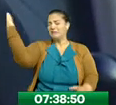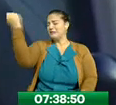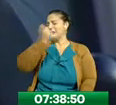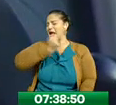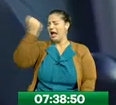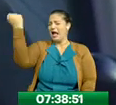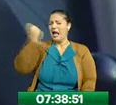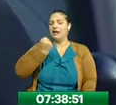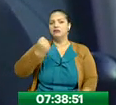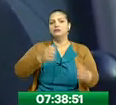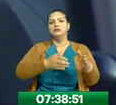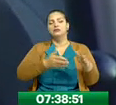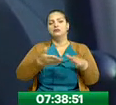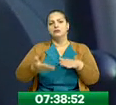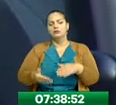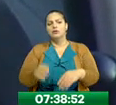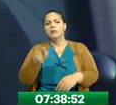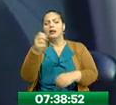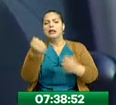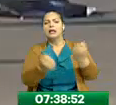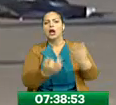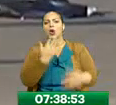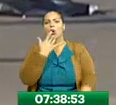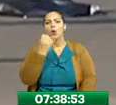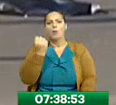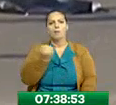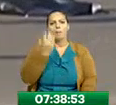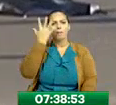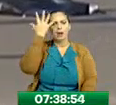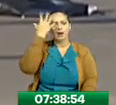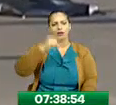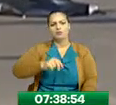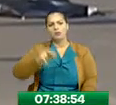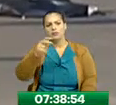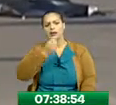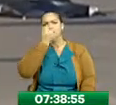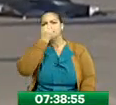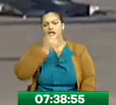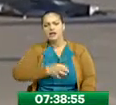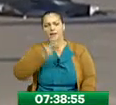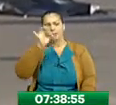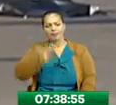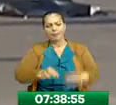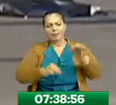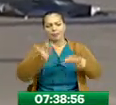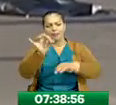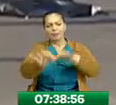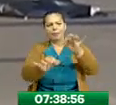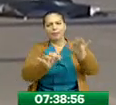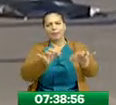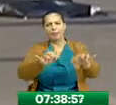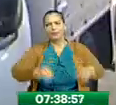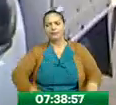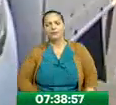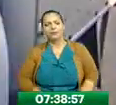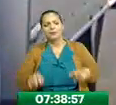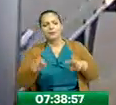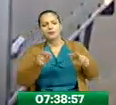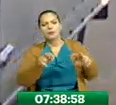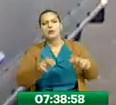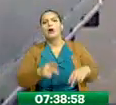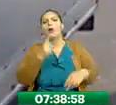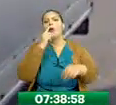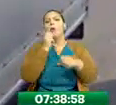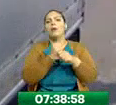tipo automóvil color blanco, el cual presenta máculas o manchas de sangre. Habría realizado alguna carrera,